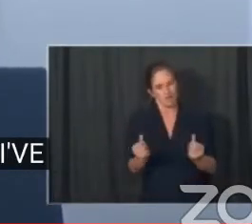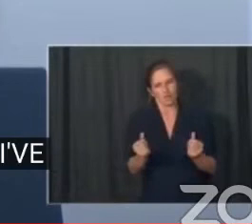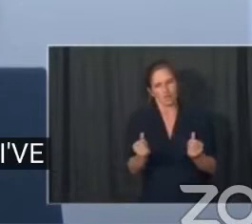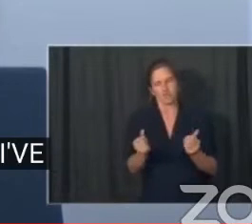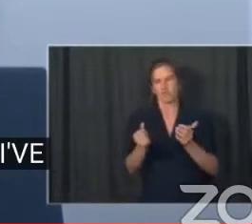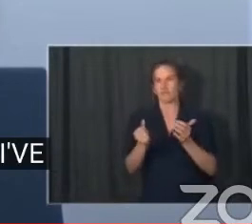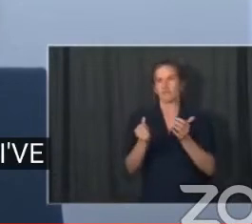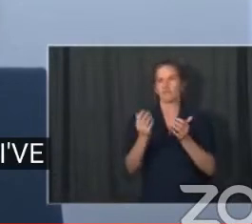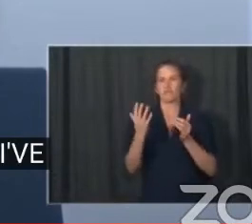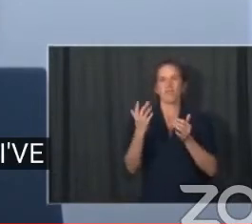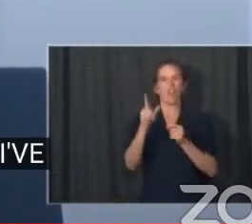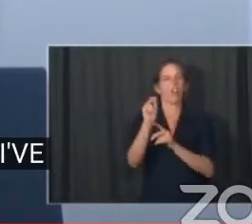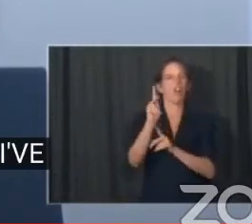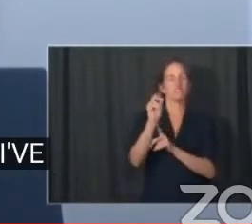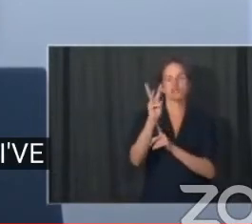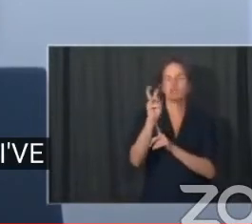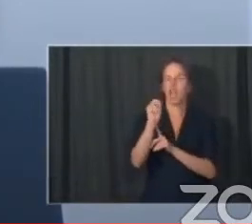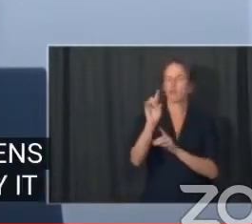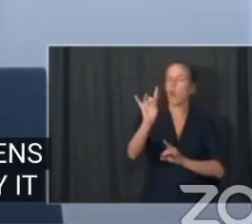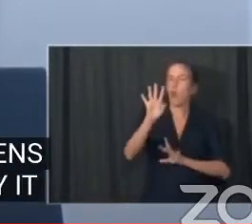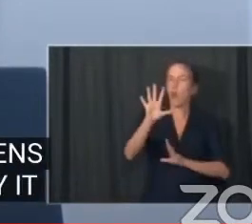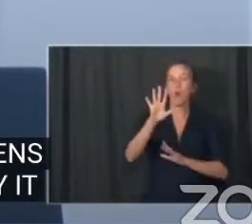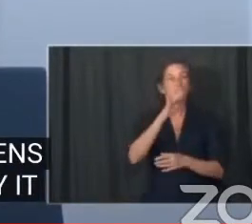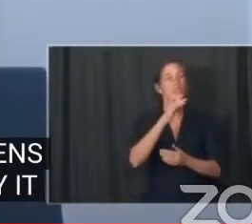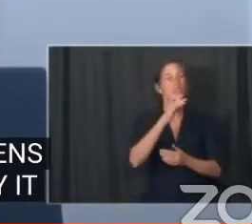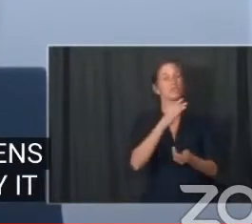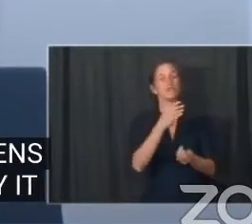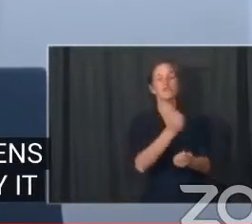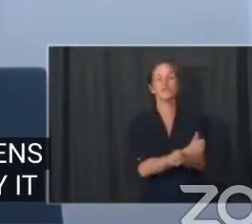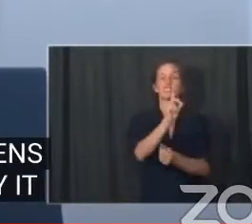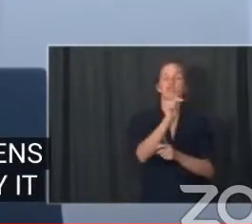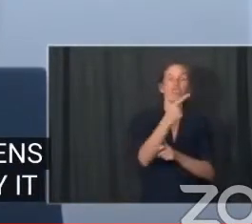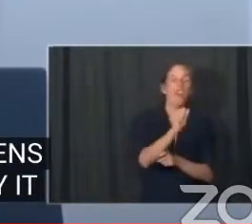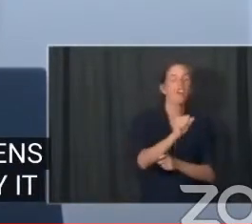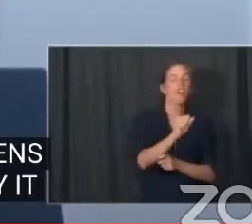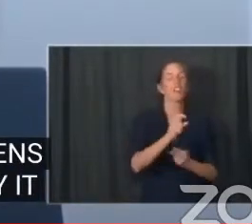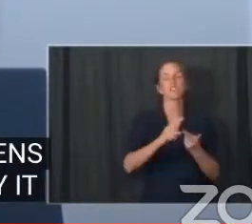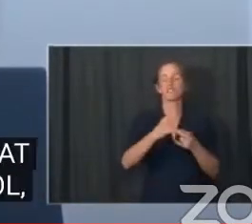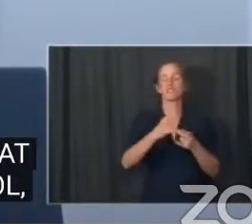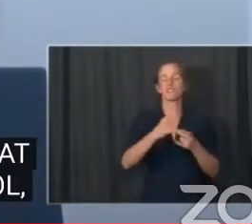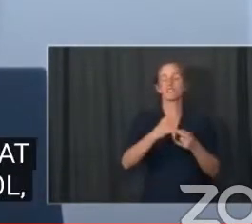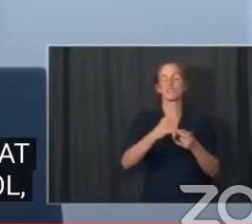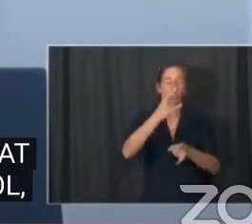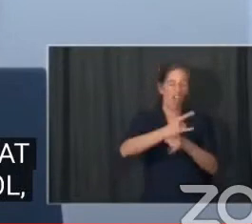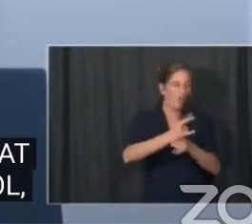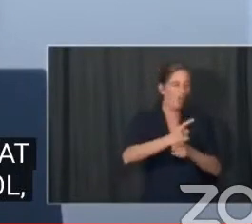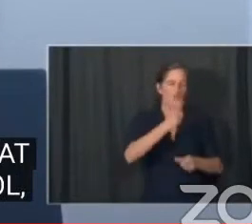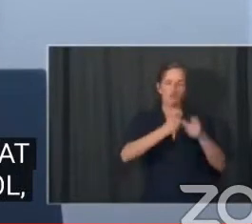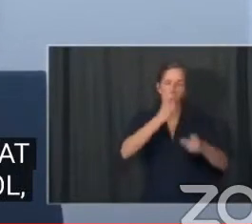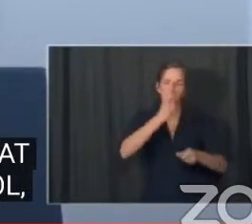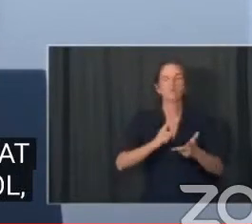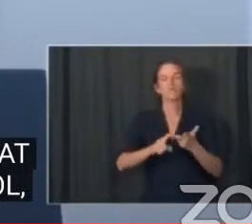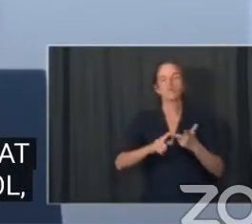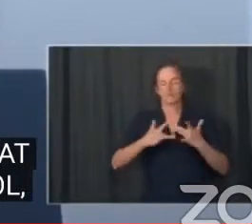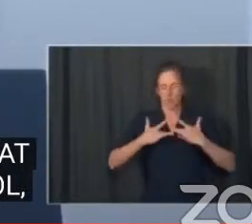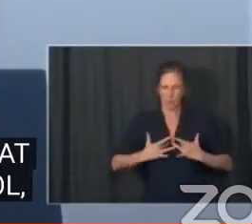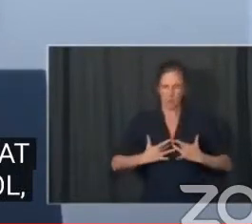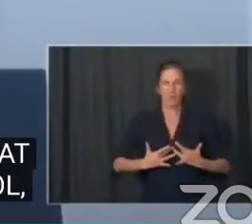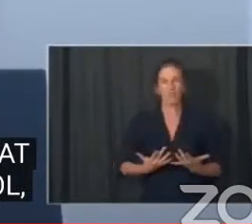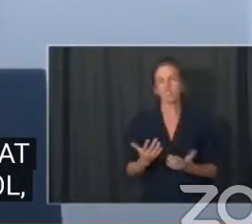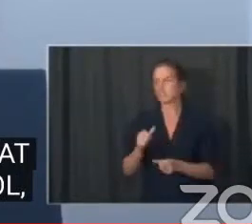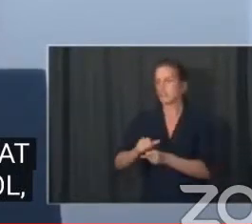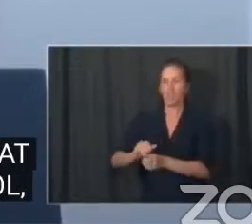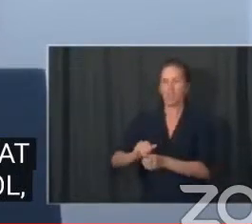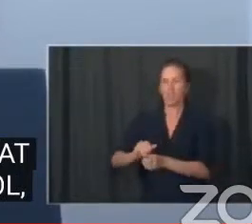peor que el problema. Y lo he dicho muchas veces, cuando ustedes miran lo que pasa durante los cierres, solo lo que ha pasado